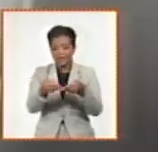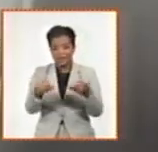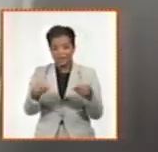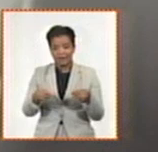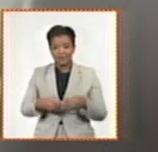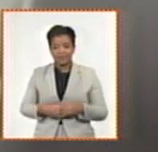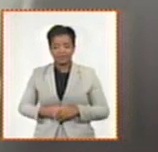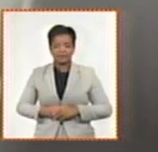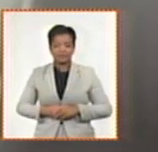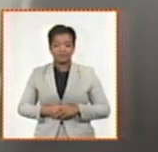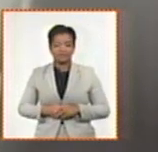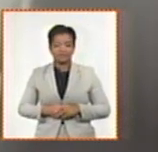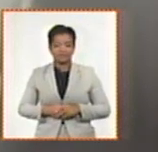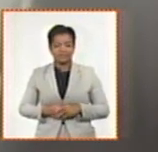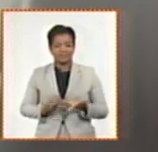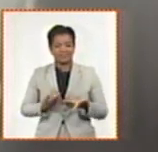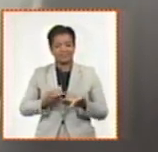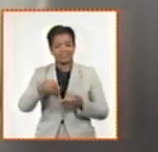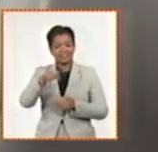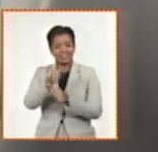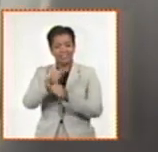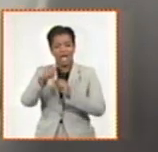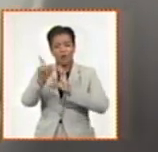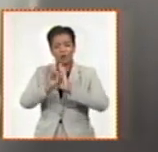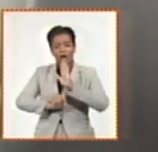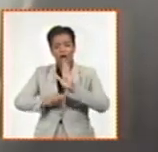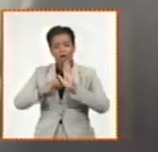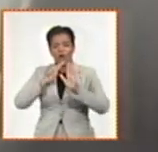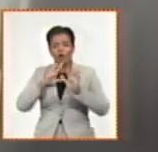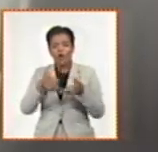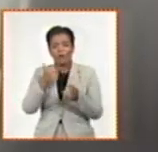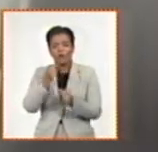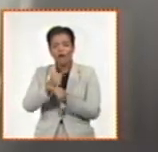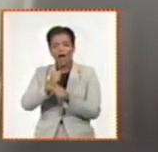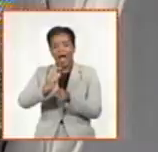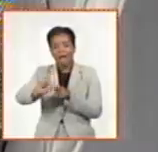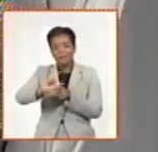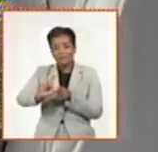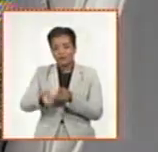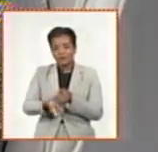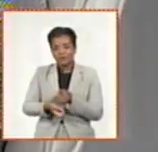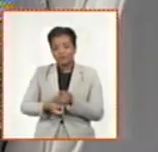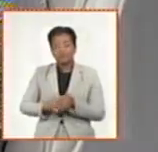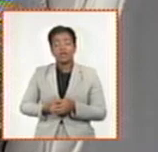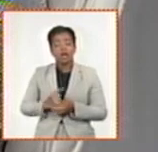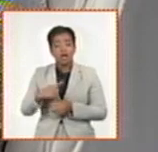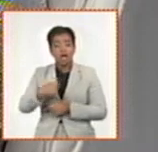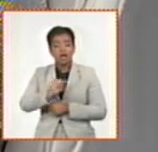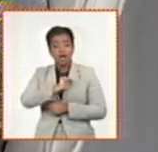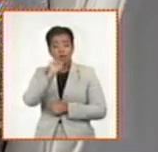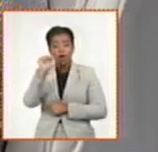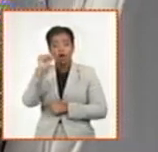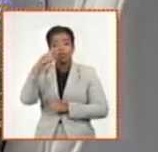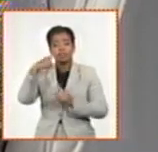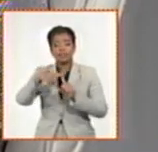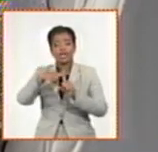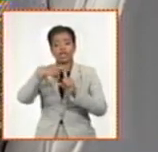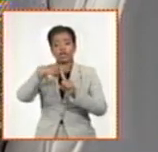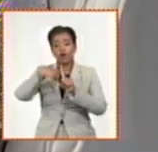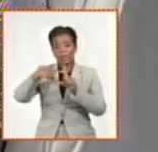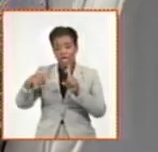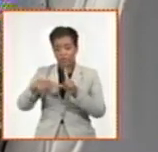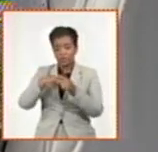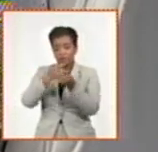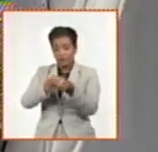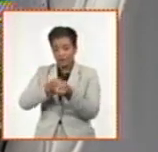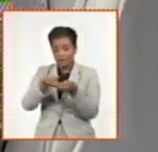cómo fue que el abogado se fue al campo? No, es contrario. Nosotros cuando nos grabamos de técnico medio en agronomía. Ajá. Después